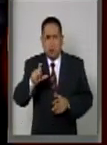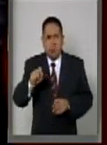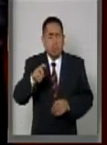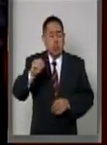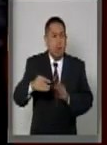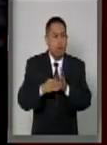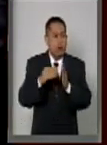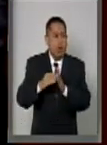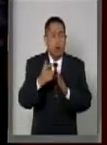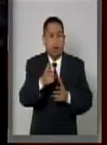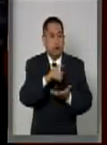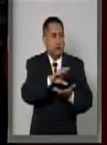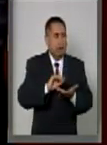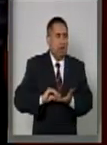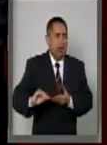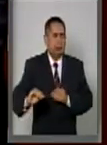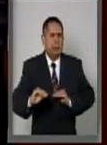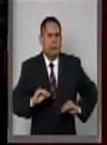258,829 millones de pesos.